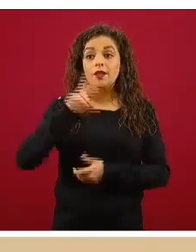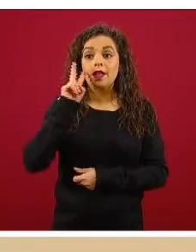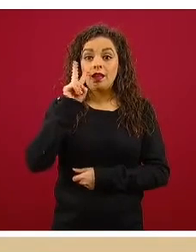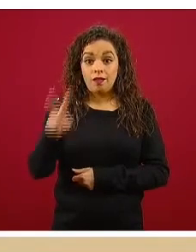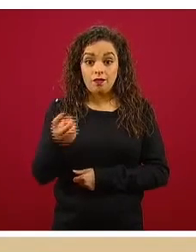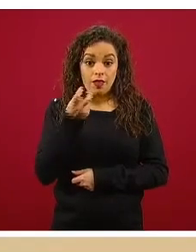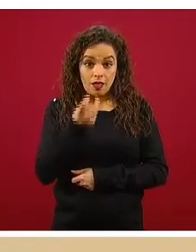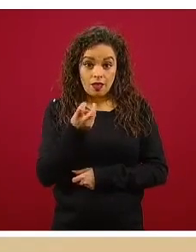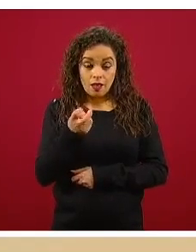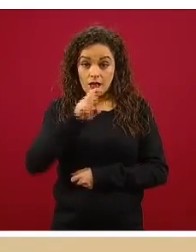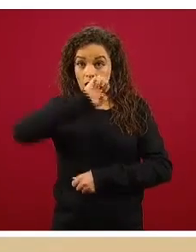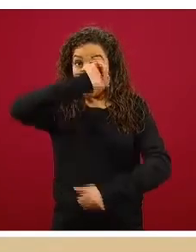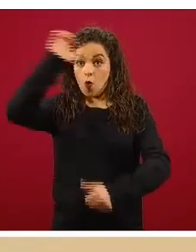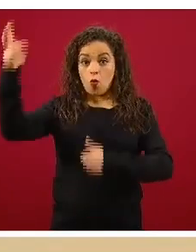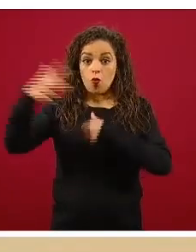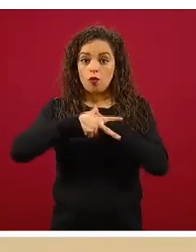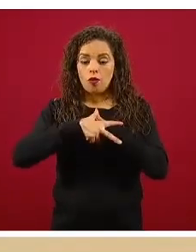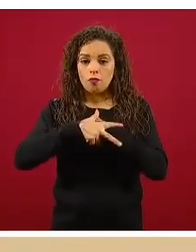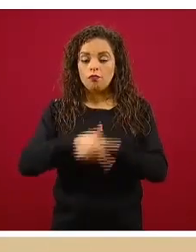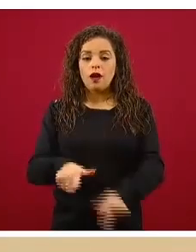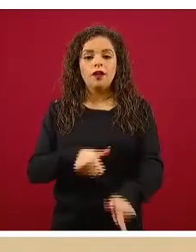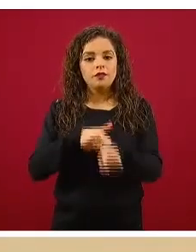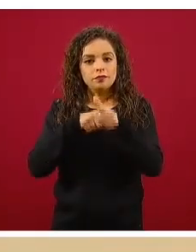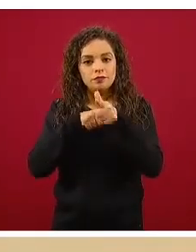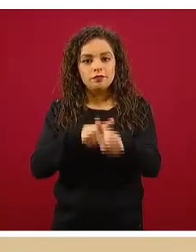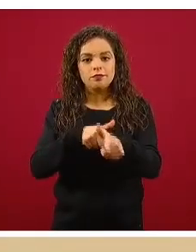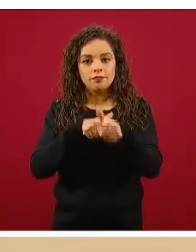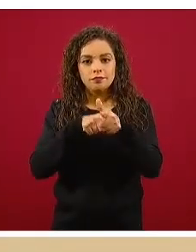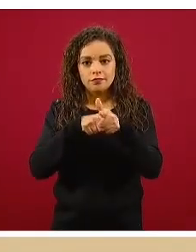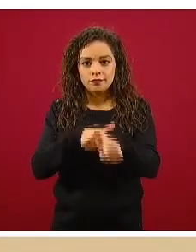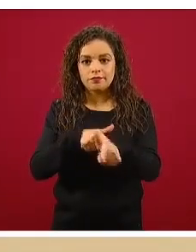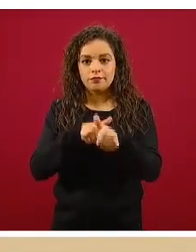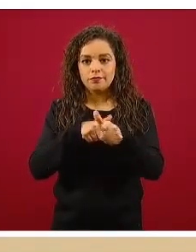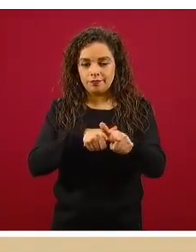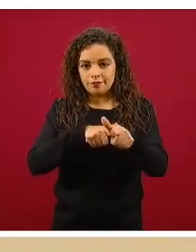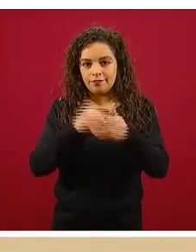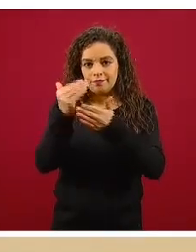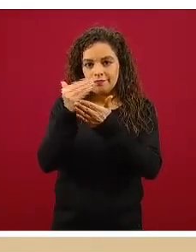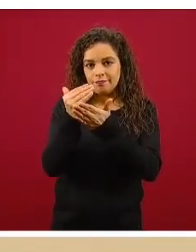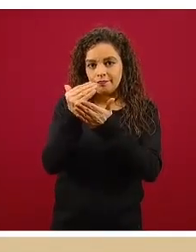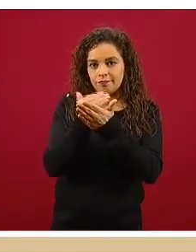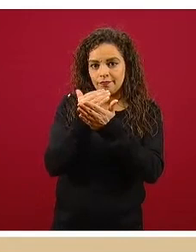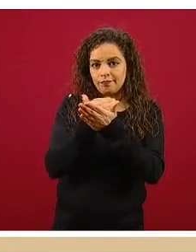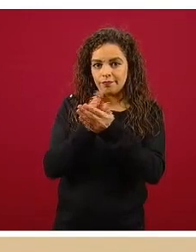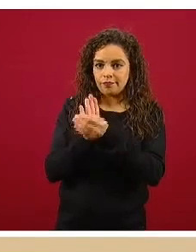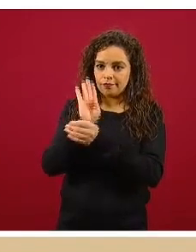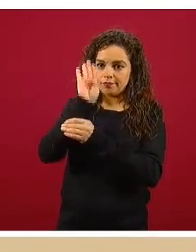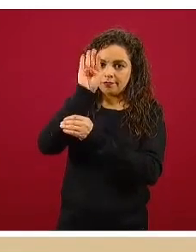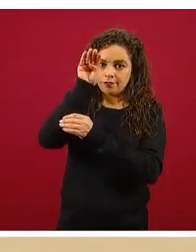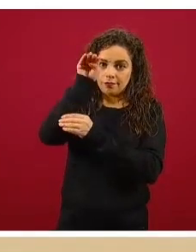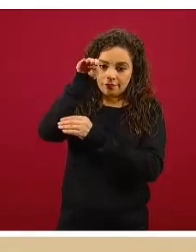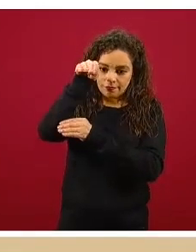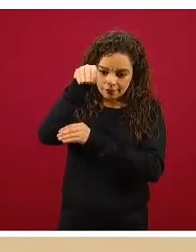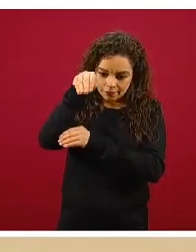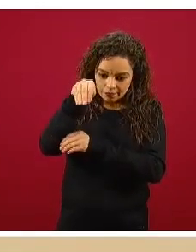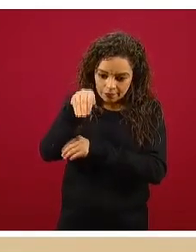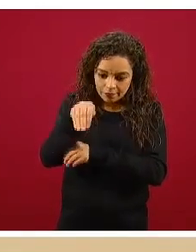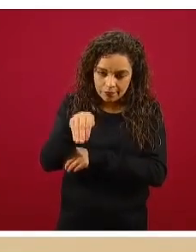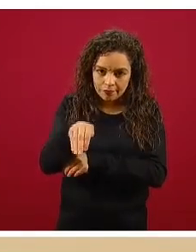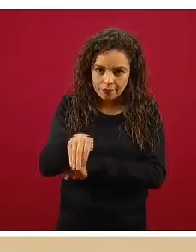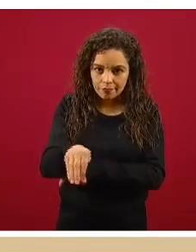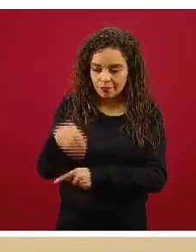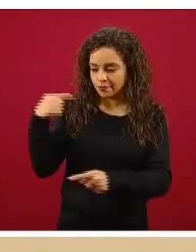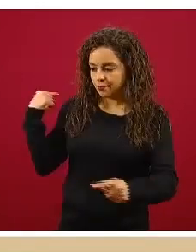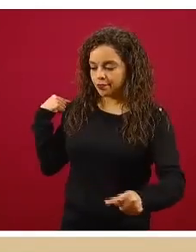continente europeo continúa continuamente, ahora sí que disminuyendo esta cantidad de casos en los últimos